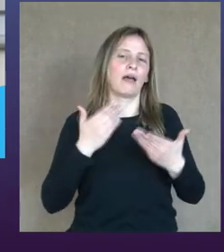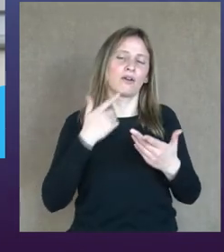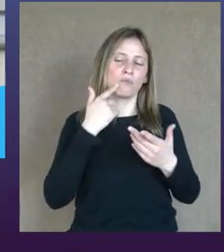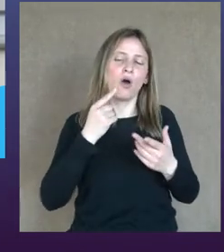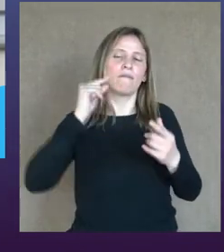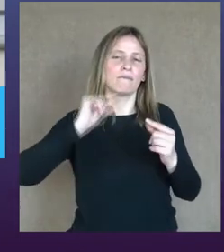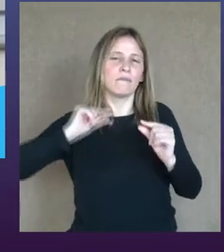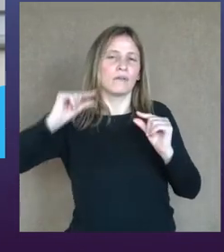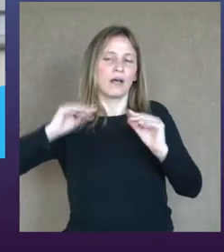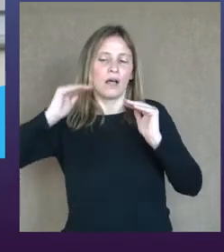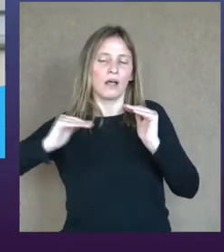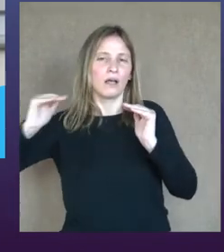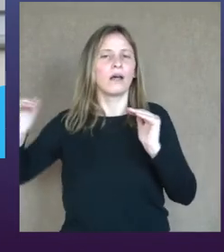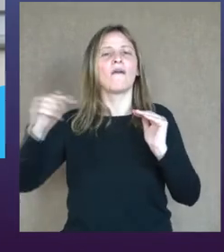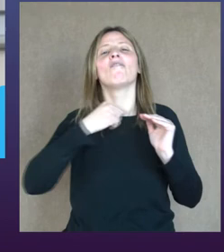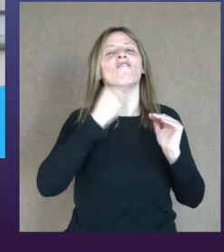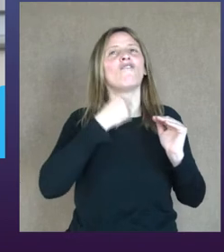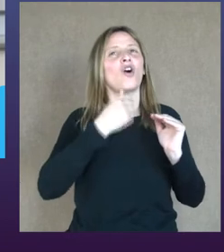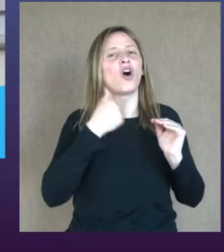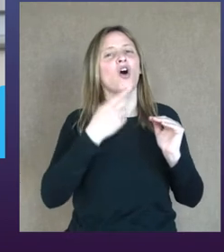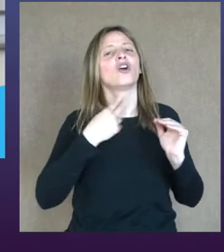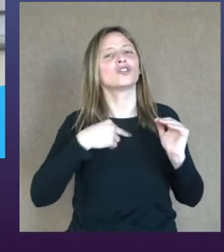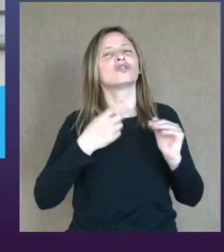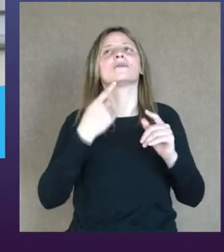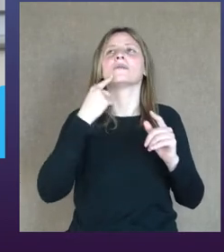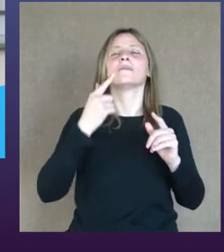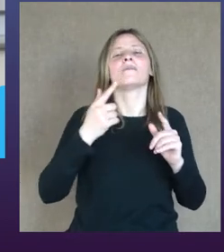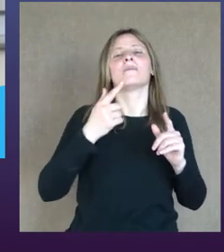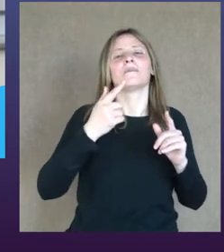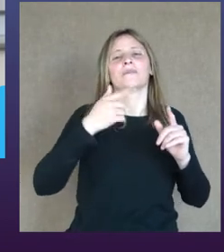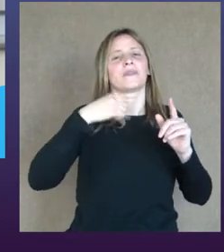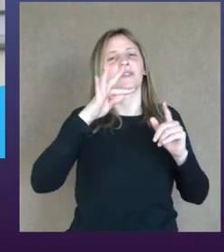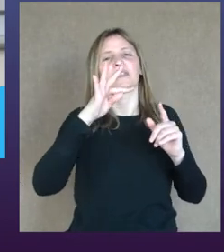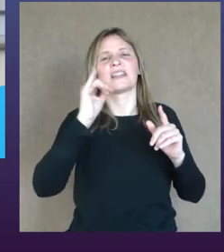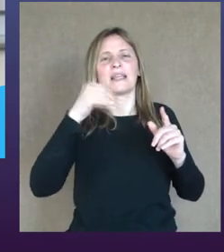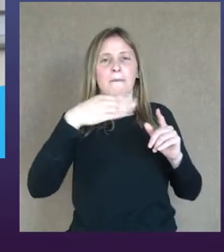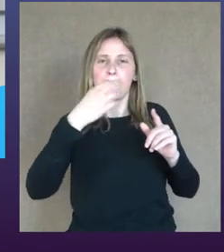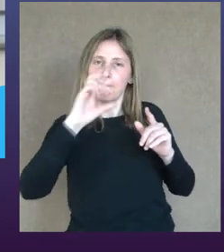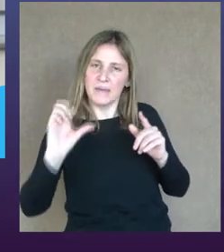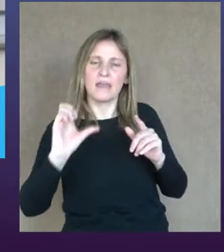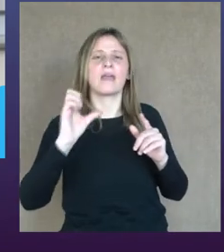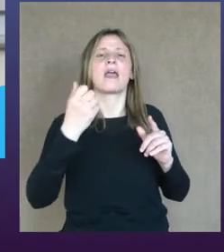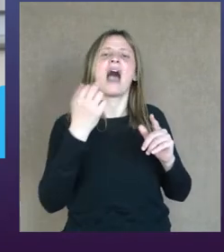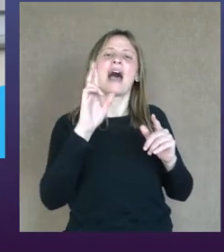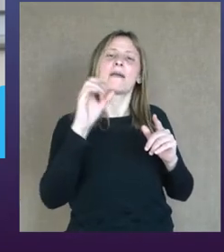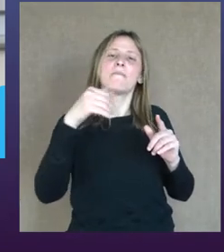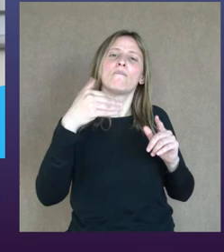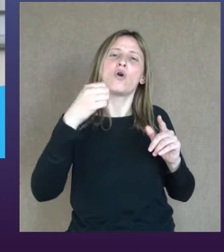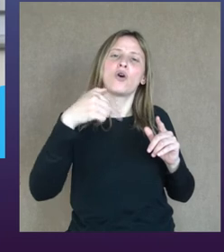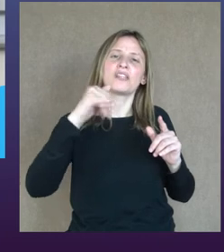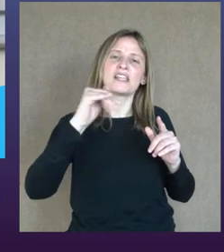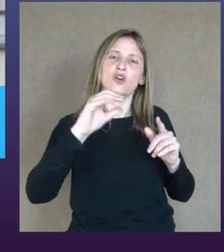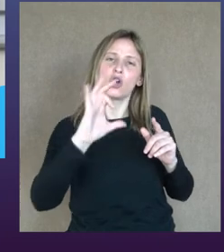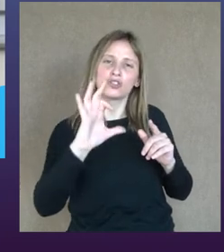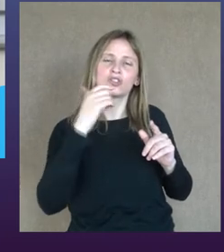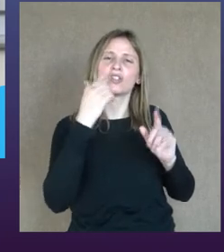encontrándose. Y encontrar la voz propia tiene que ver con muchas cosas, con el timbre, con los armónicos, pero también tiene que ver con el